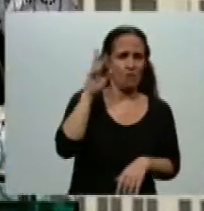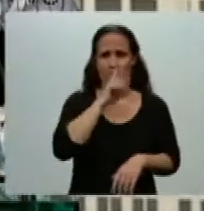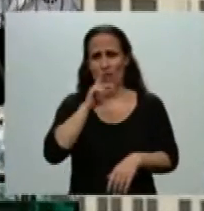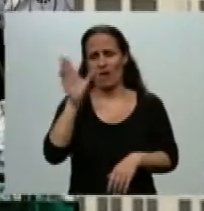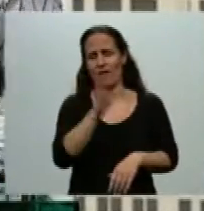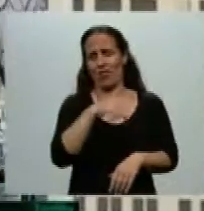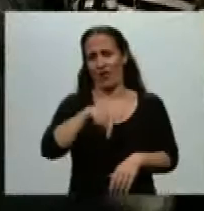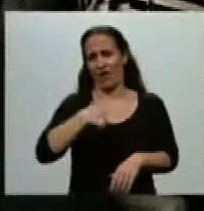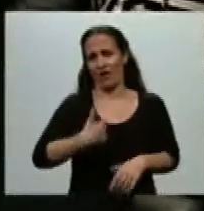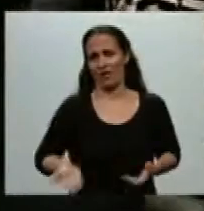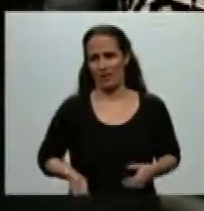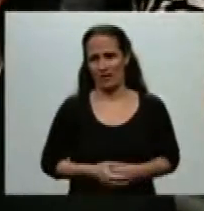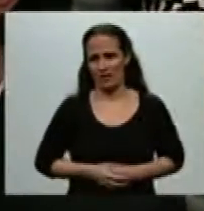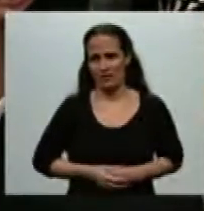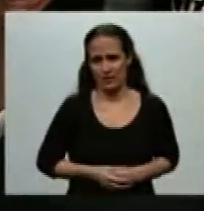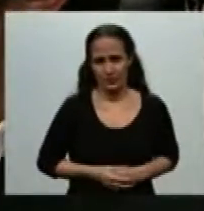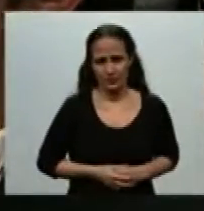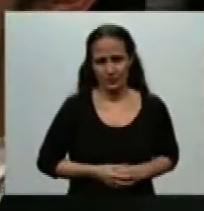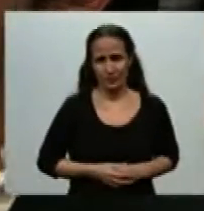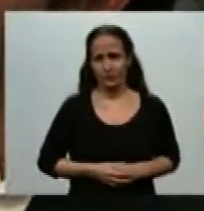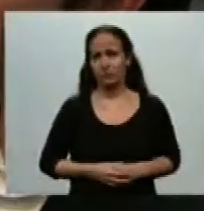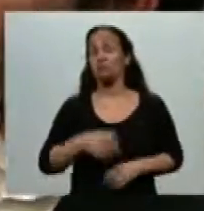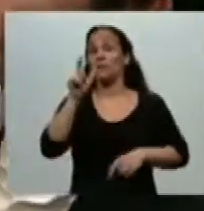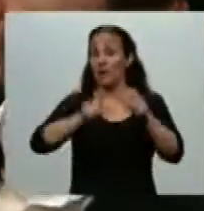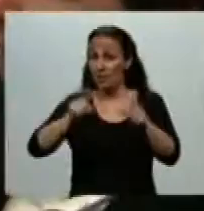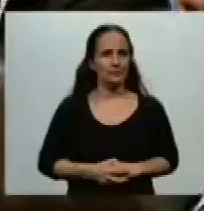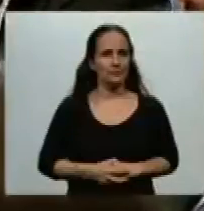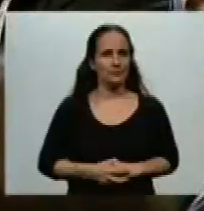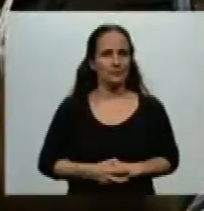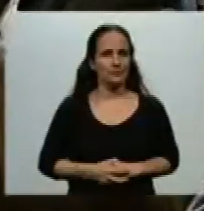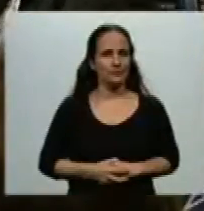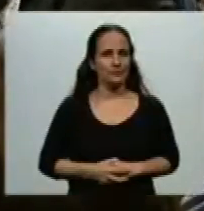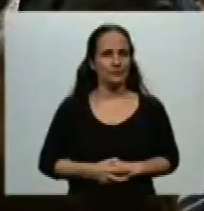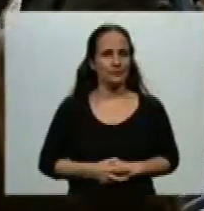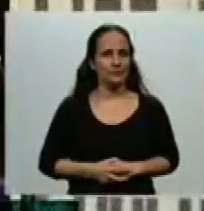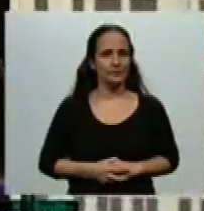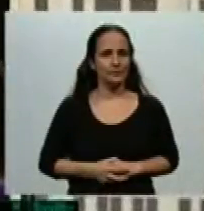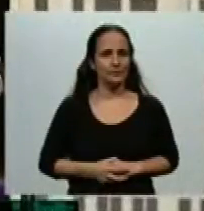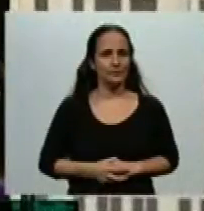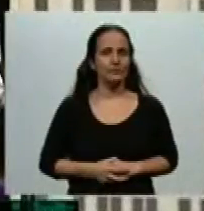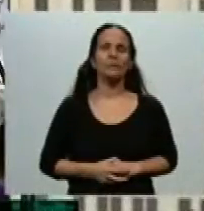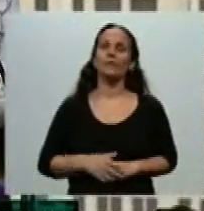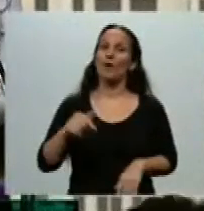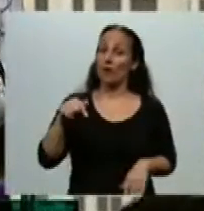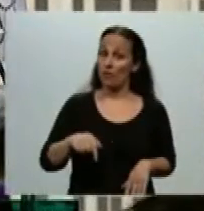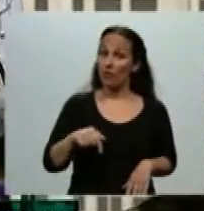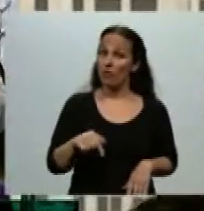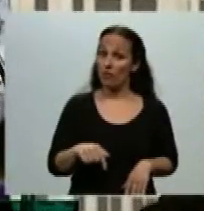con capacidad o en condiciones de ser jubilados. Hoy,